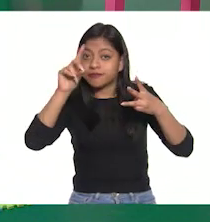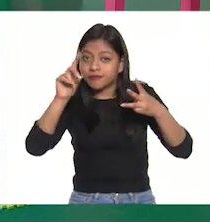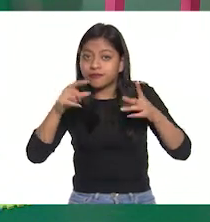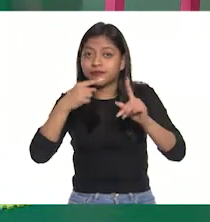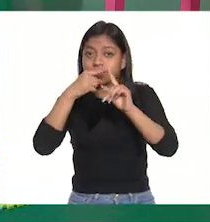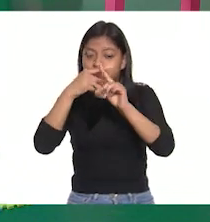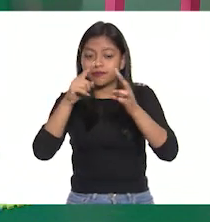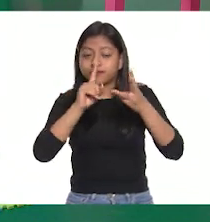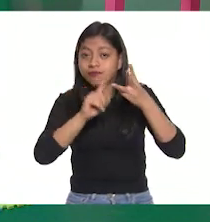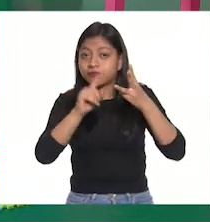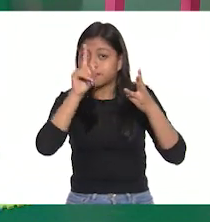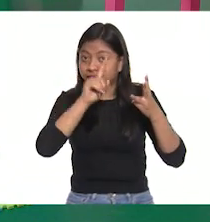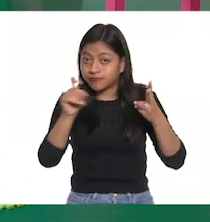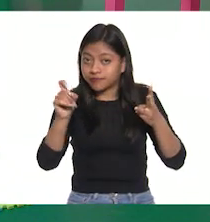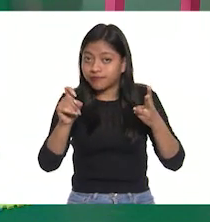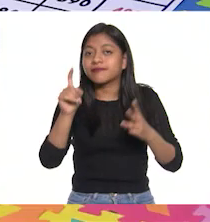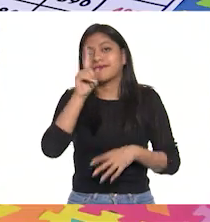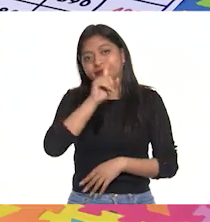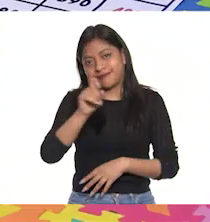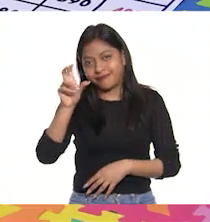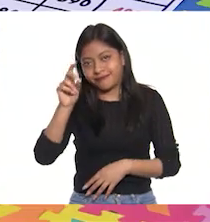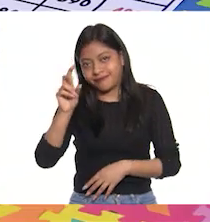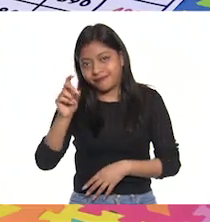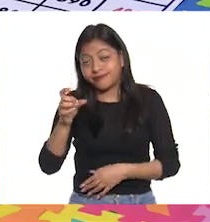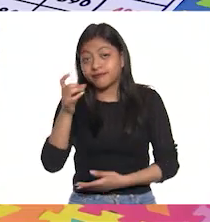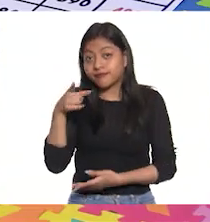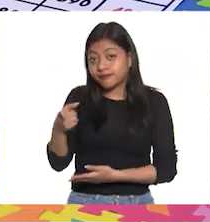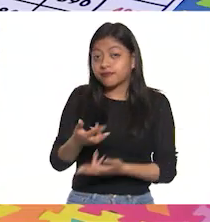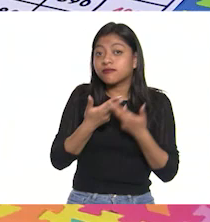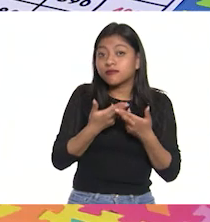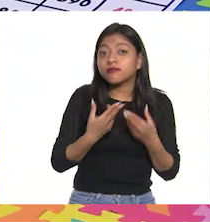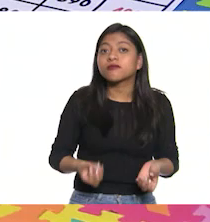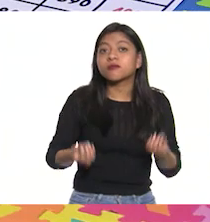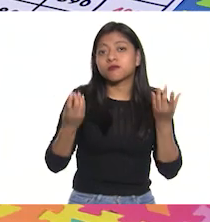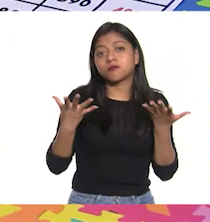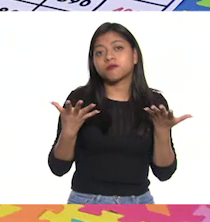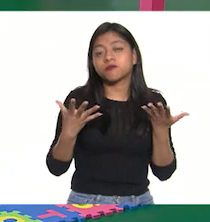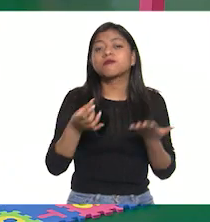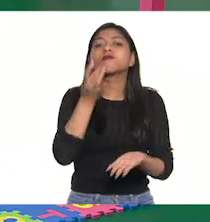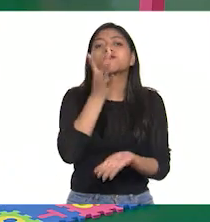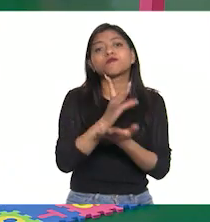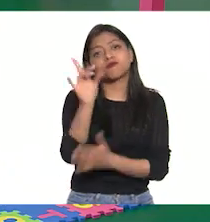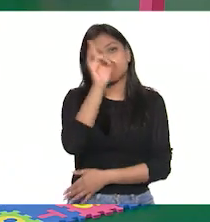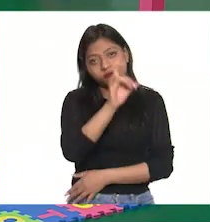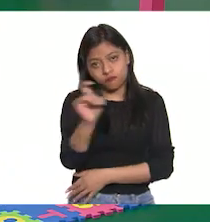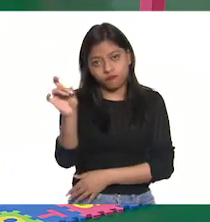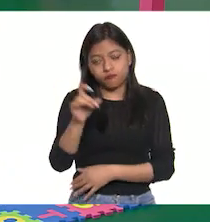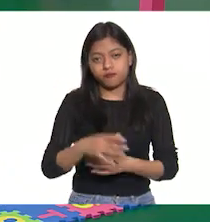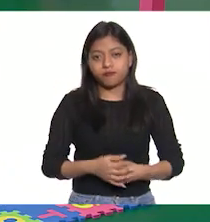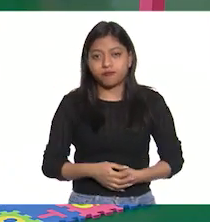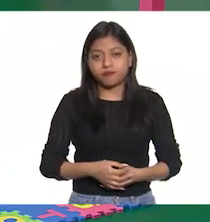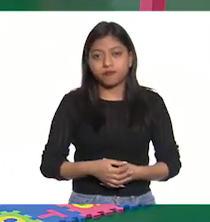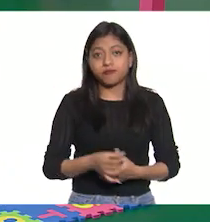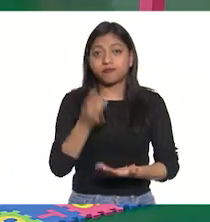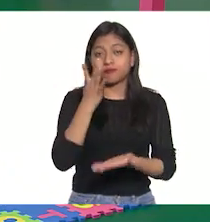130. Y a Andrea nada más le quedan 100 pesitos. Entonces nada más te alcanzaría para los bloques. Ajá, nada más para los